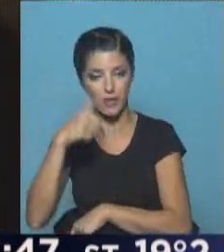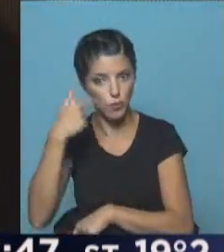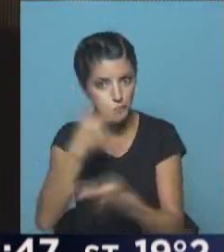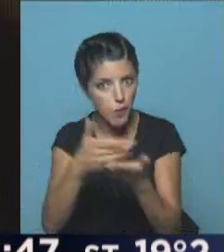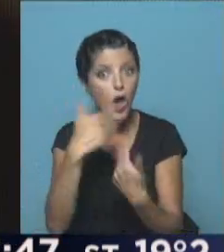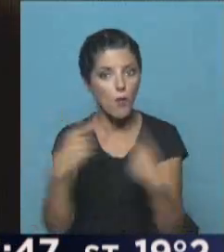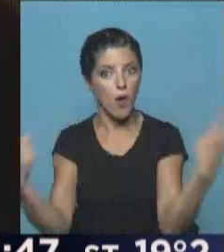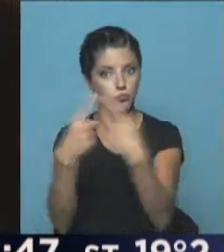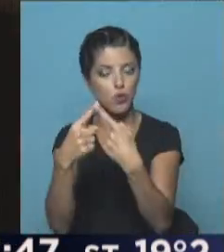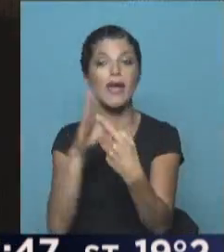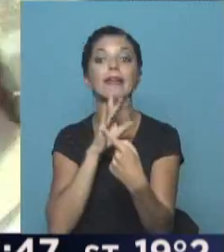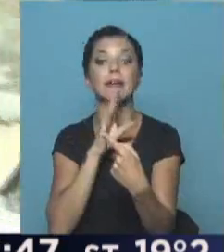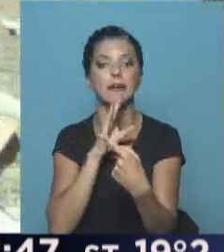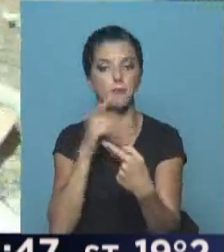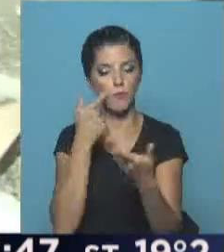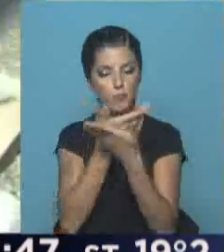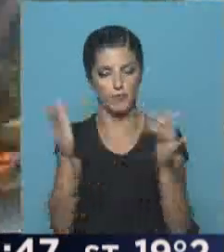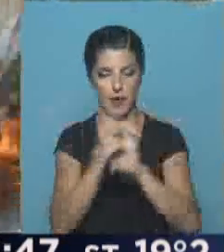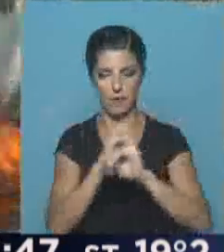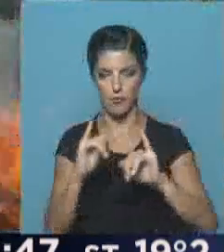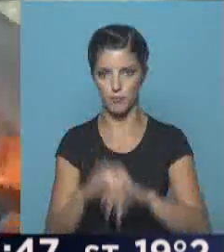con Israel. Vemos el informe.